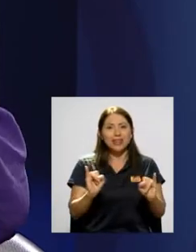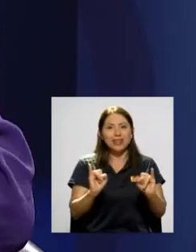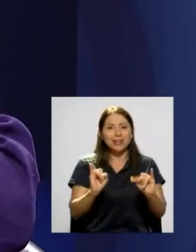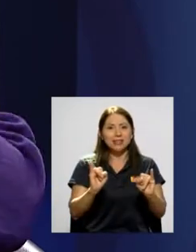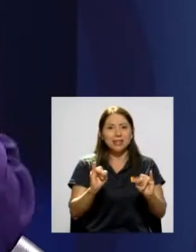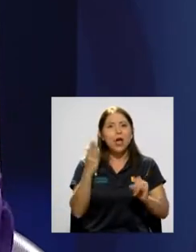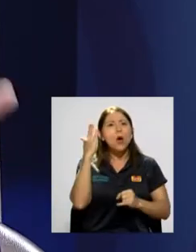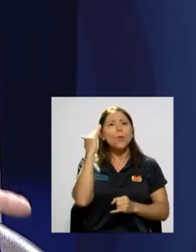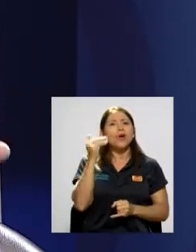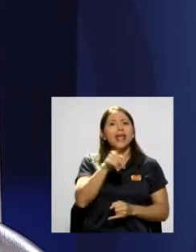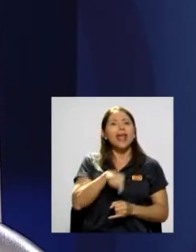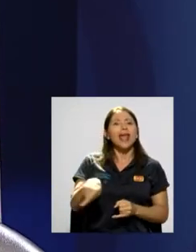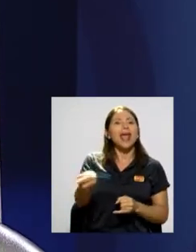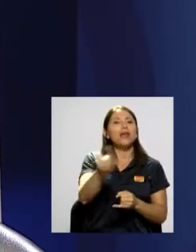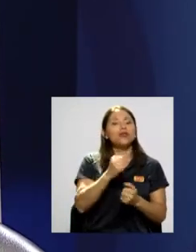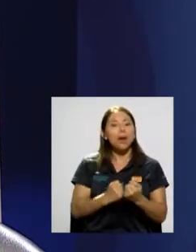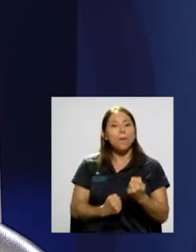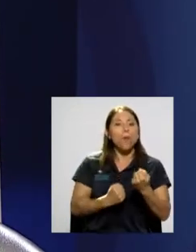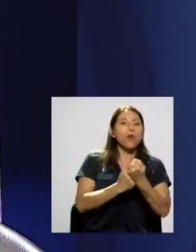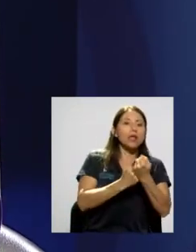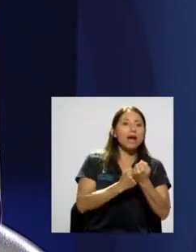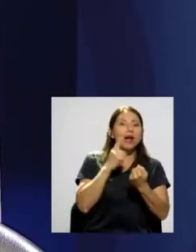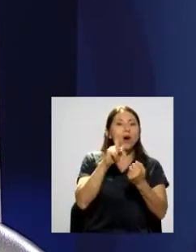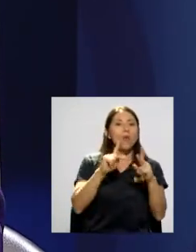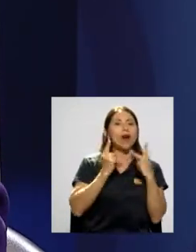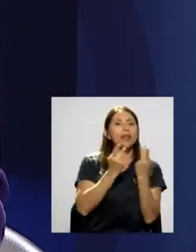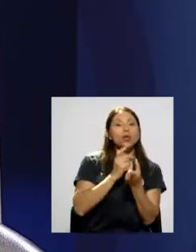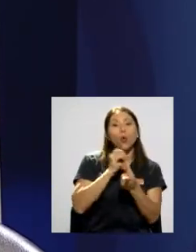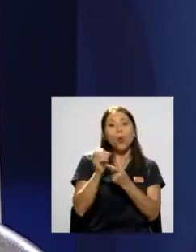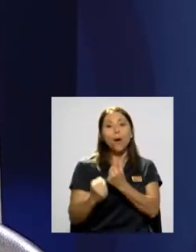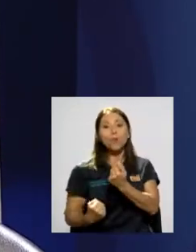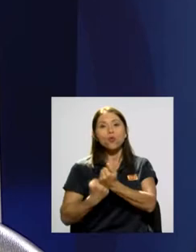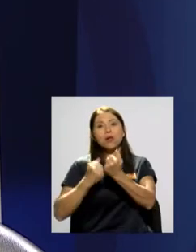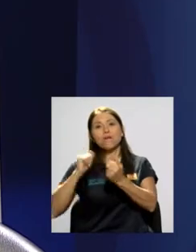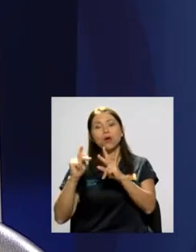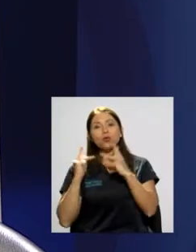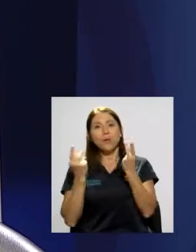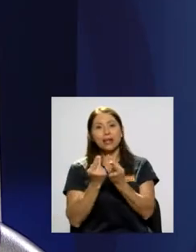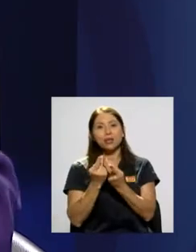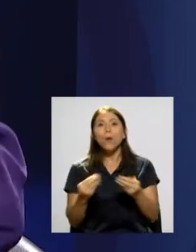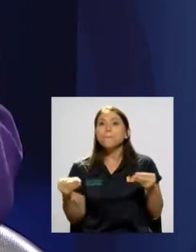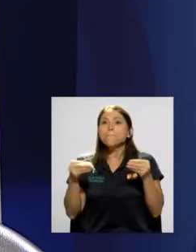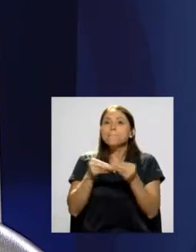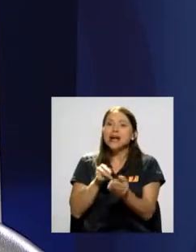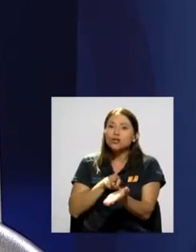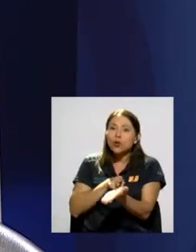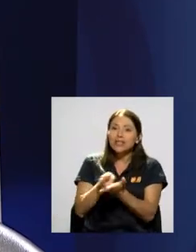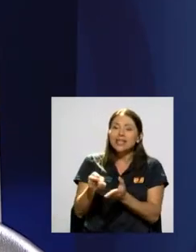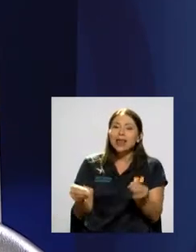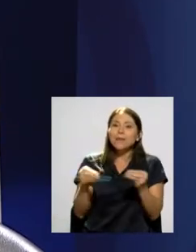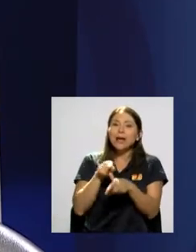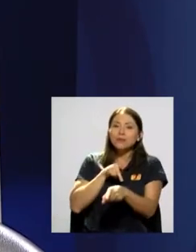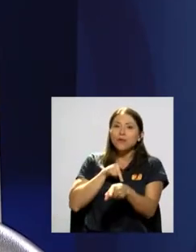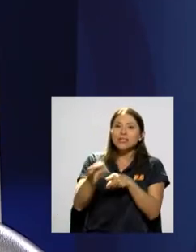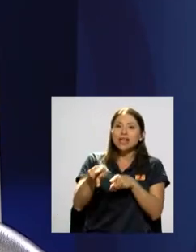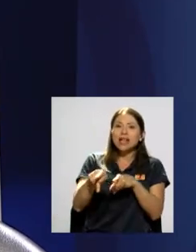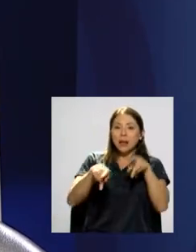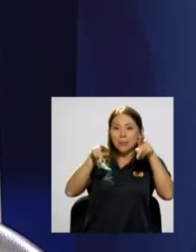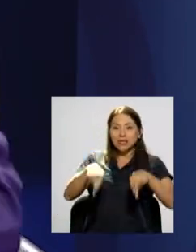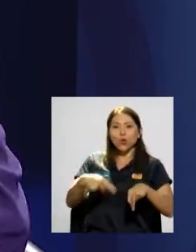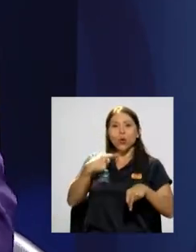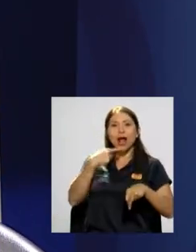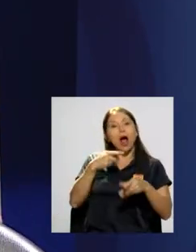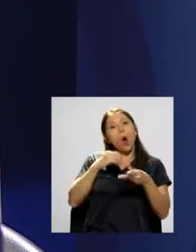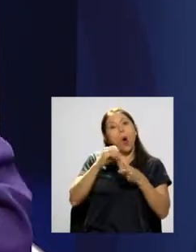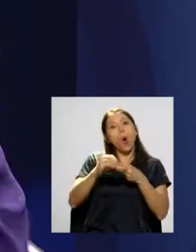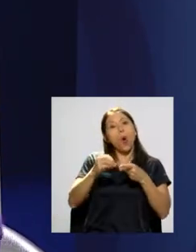estaban decantando de una parte a otra. A mí me parece que tiene mucha más honestidad y profesionalismo quien plantea frente, esta es mi postura, y después